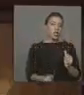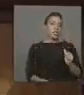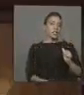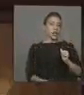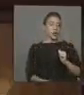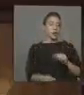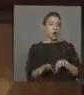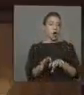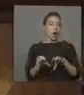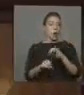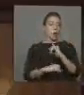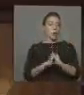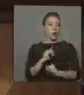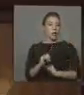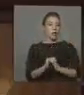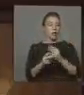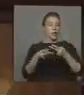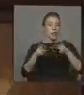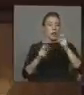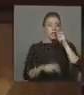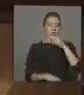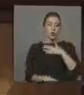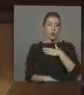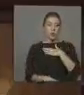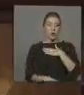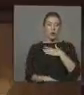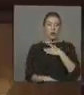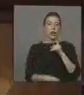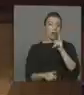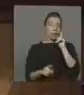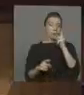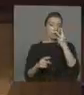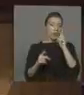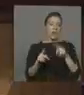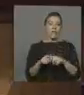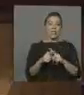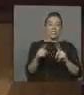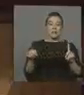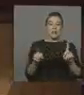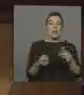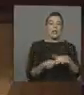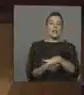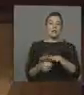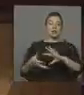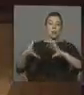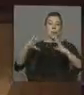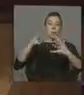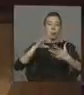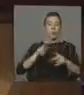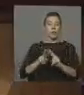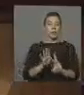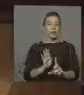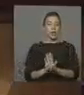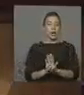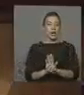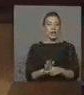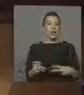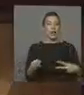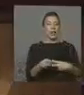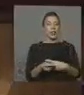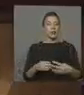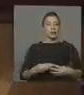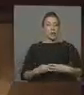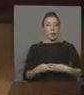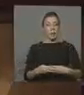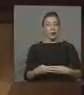cumplimiento de los tratados internacionales de derechos humanos no son ajenas a la forma en que el contexto mundial se ha legislado sobre la interrupción del